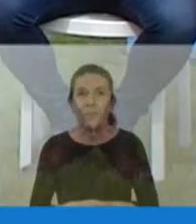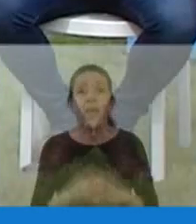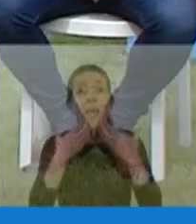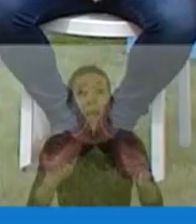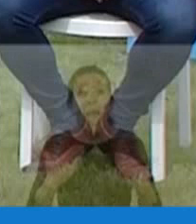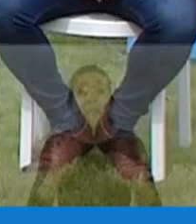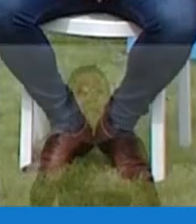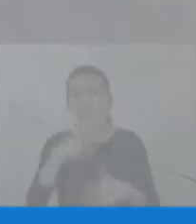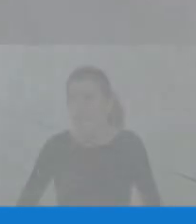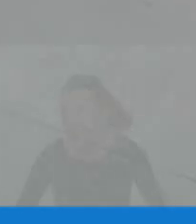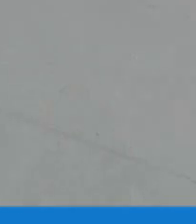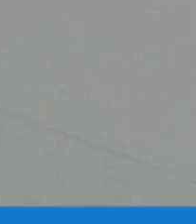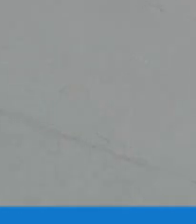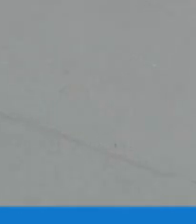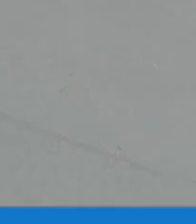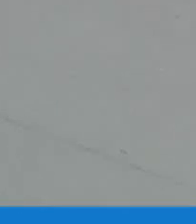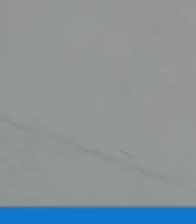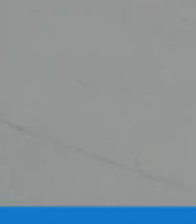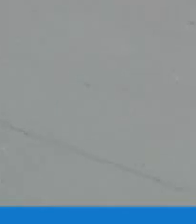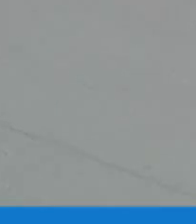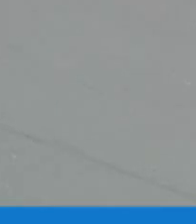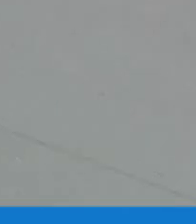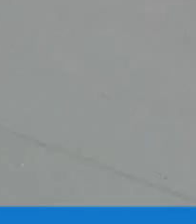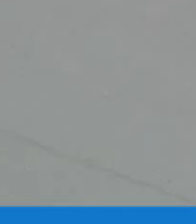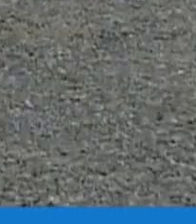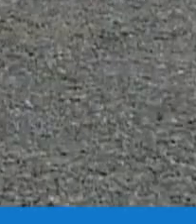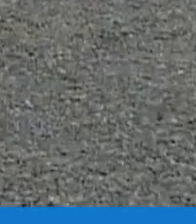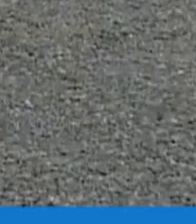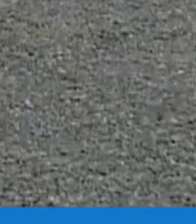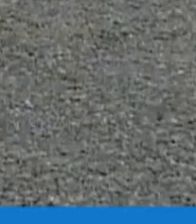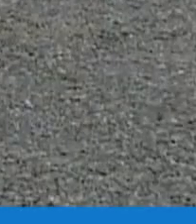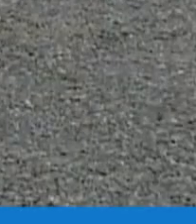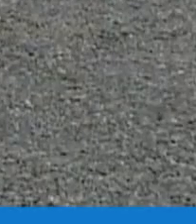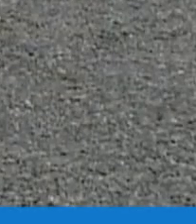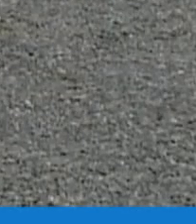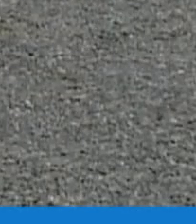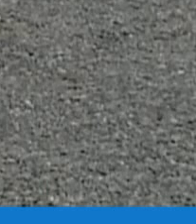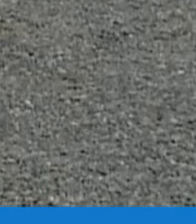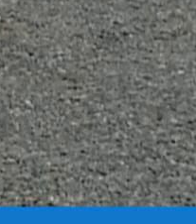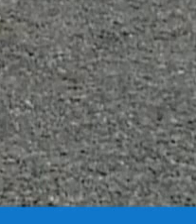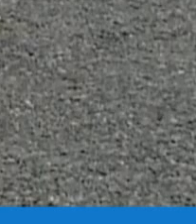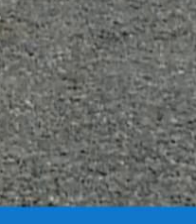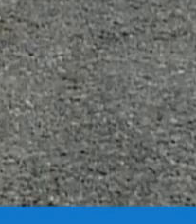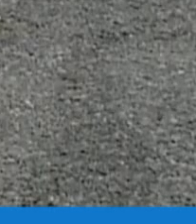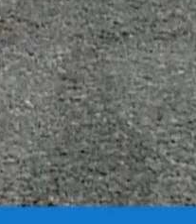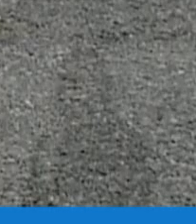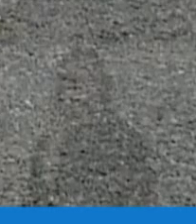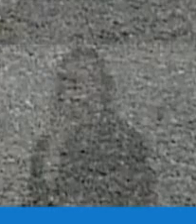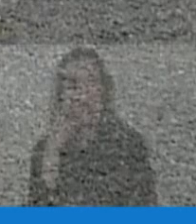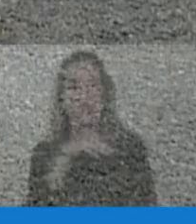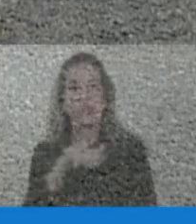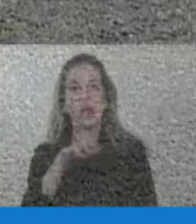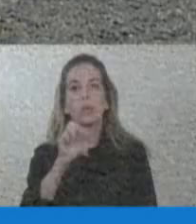intendente vamos a regresar ahora a san isidro para escuchar en esta oportunidad las palabras del señor intendente municipal gustavo